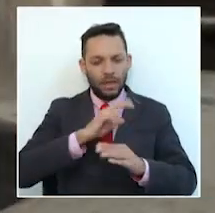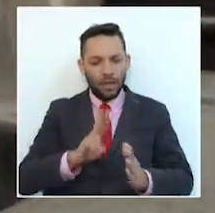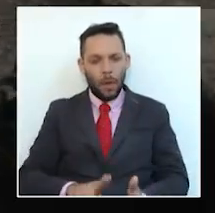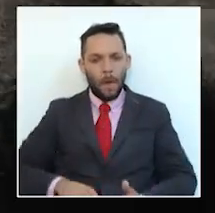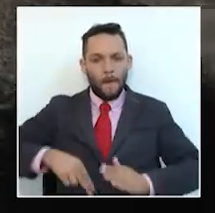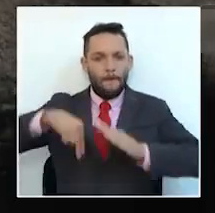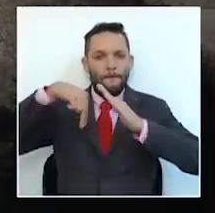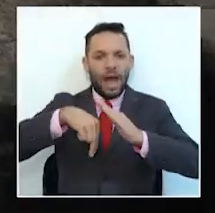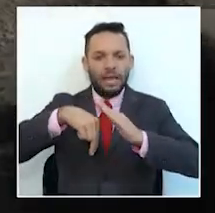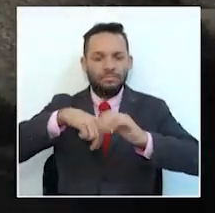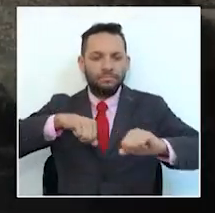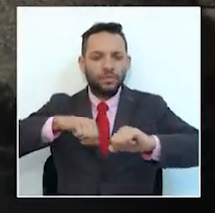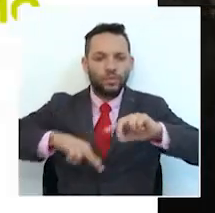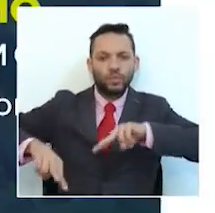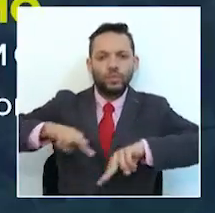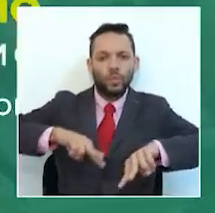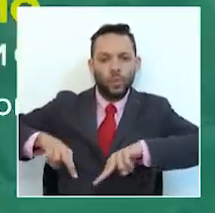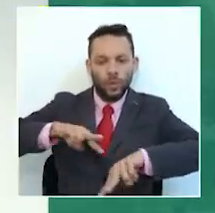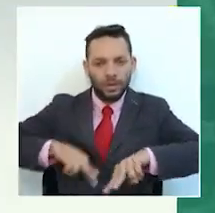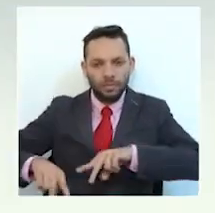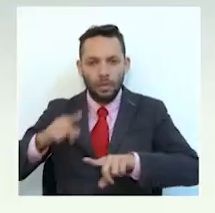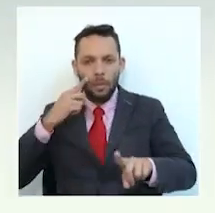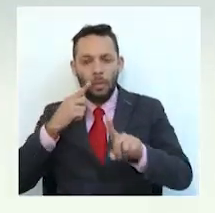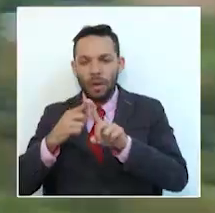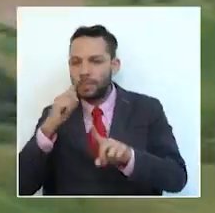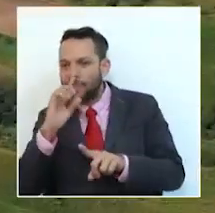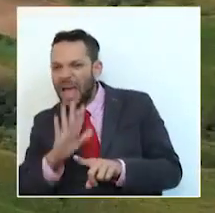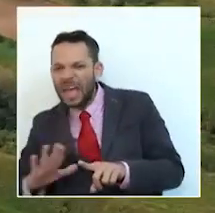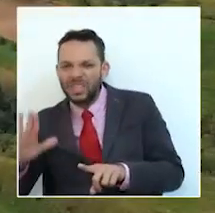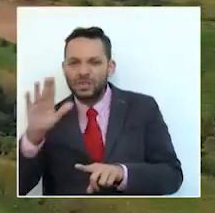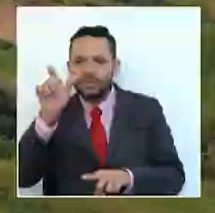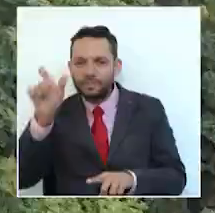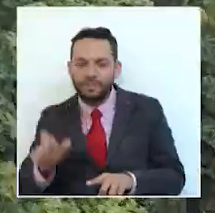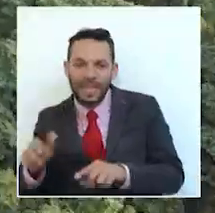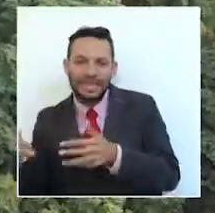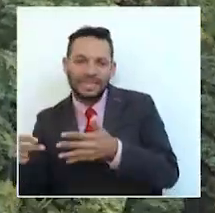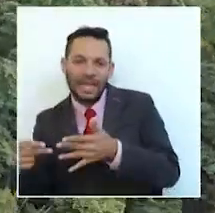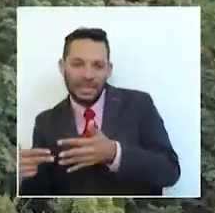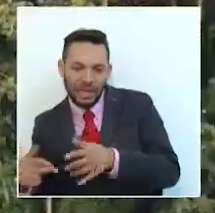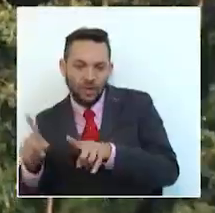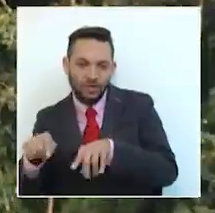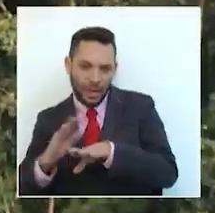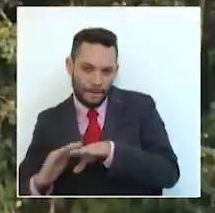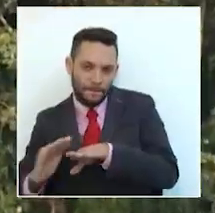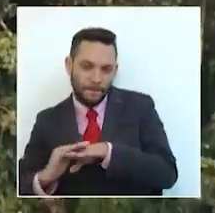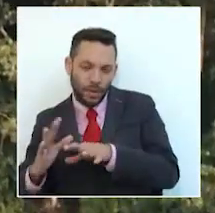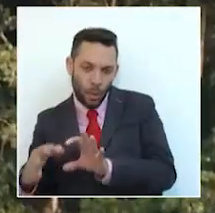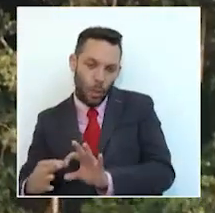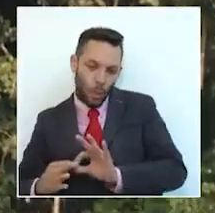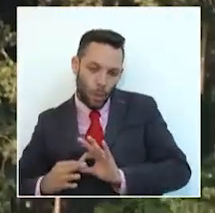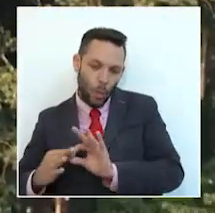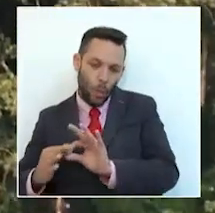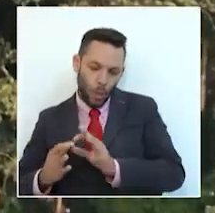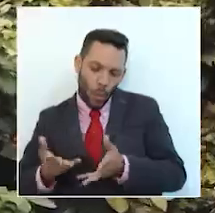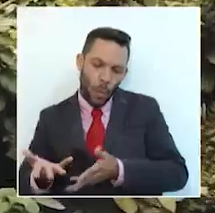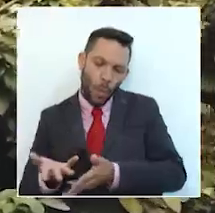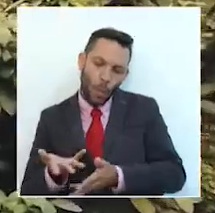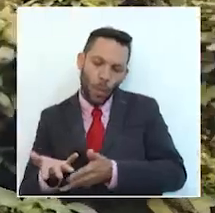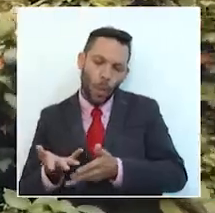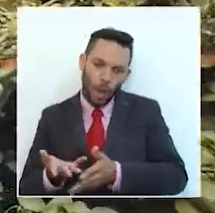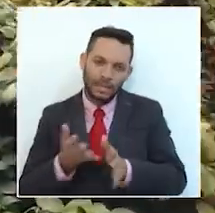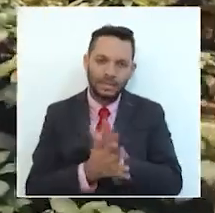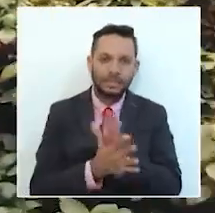termalismo en nuestro país y como destino nacional invitado santa rosa de cabal se une a este espacio para compartir sus experiencias